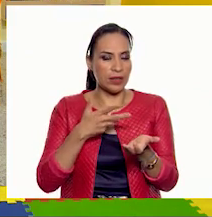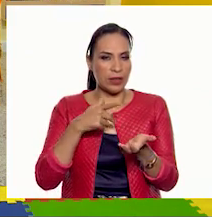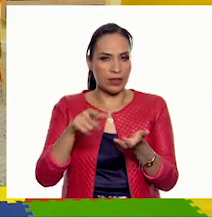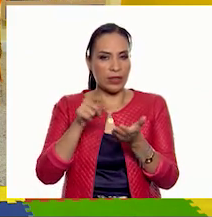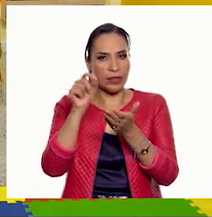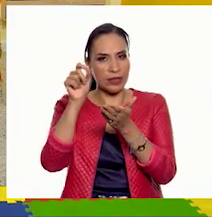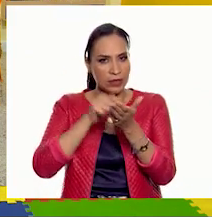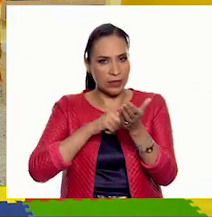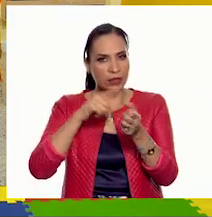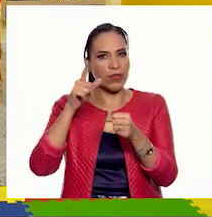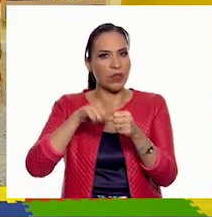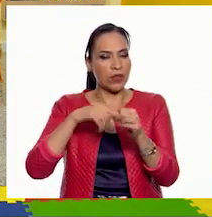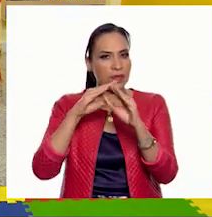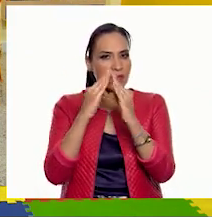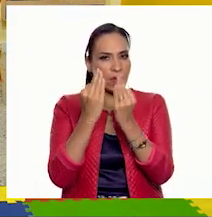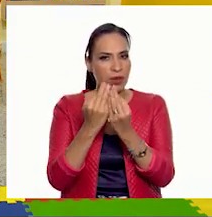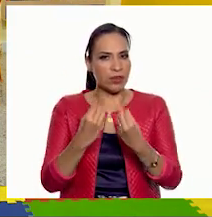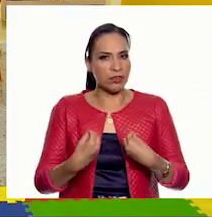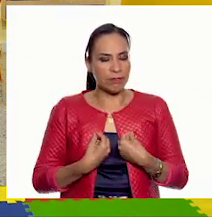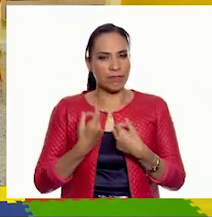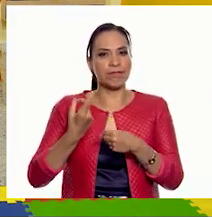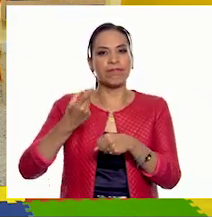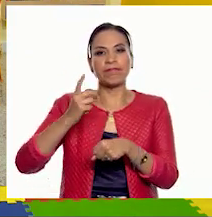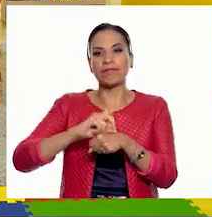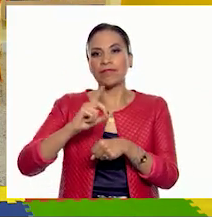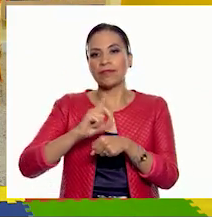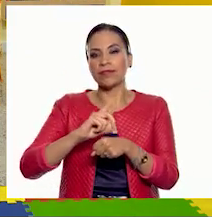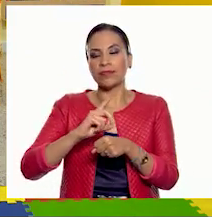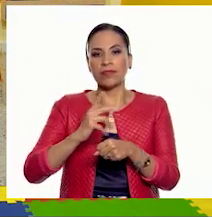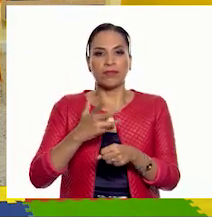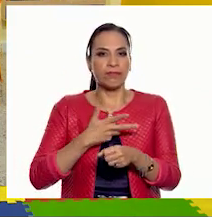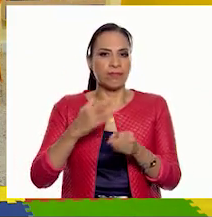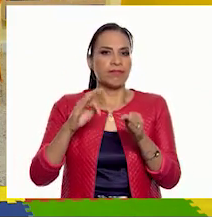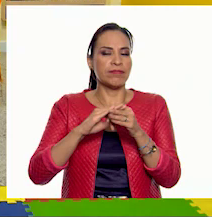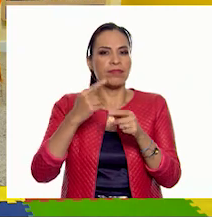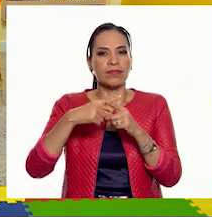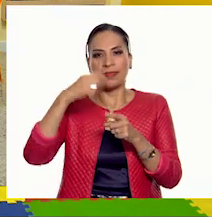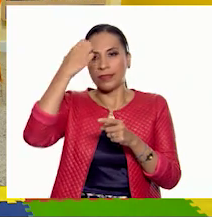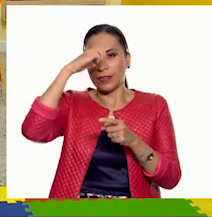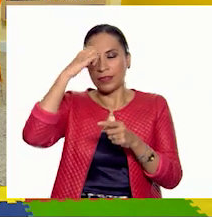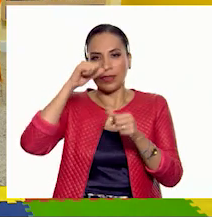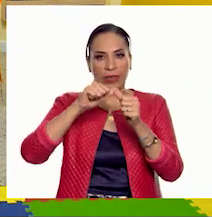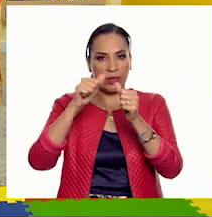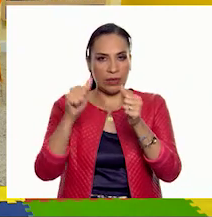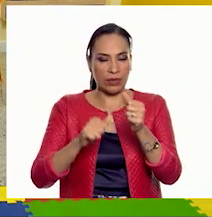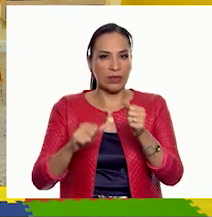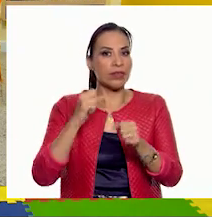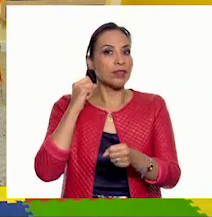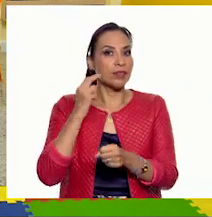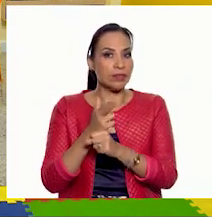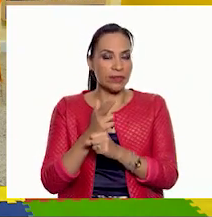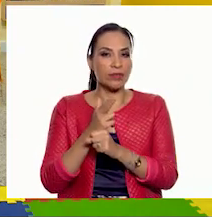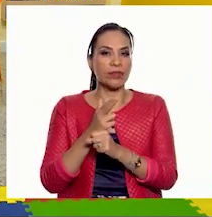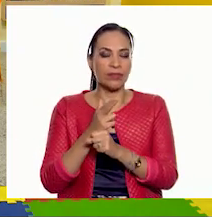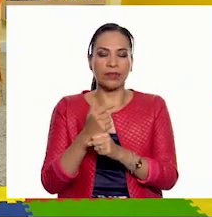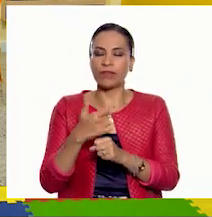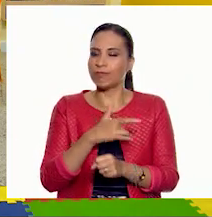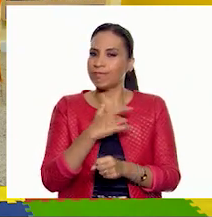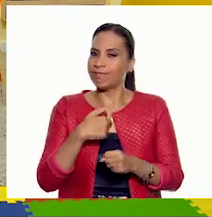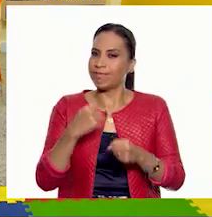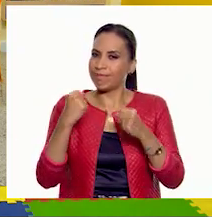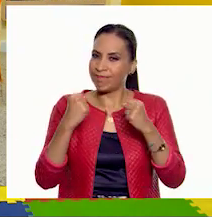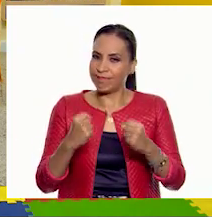líneas, colores y formas en la vida cotidiana y en el acercamiento a las experiencias artísticas tempranas, estoy